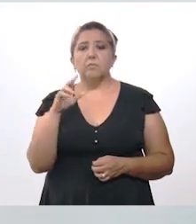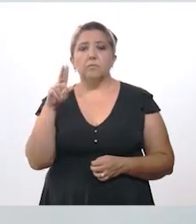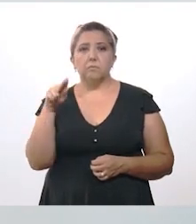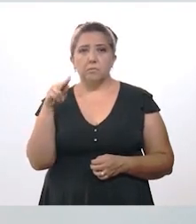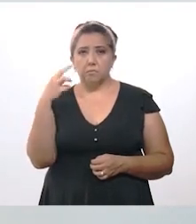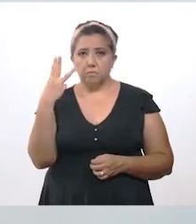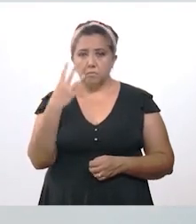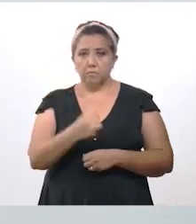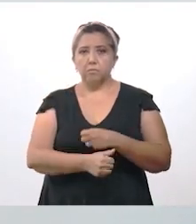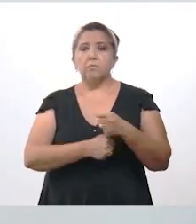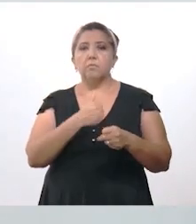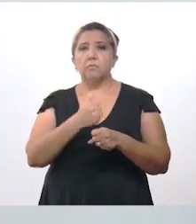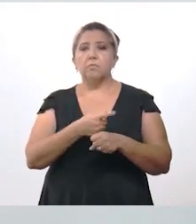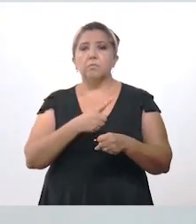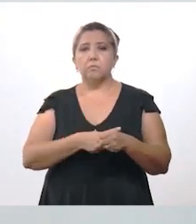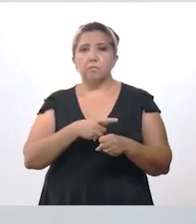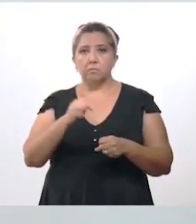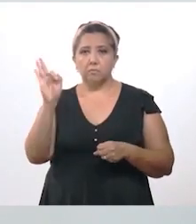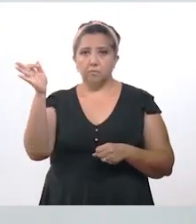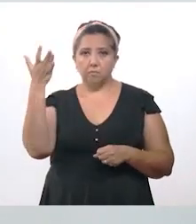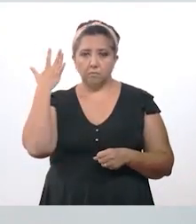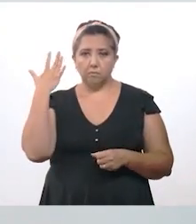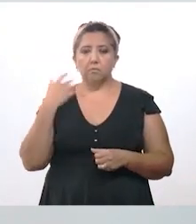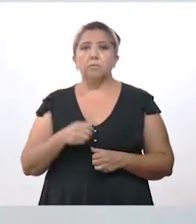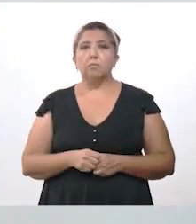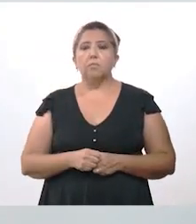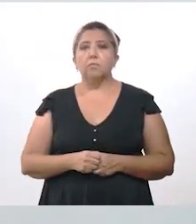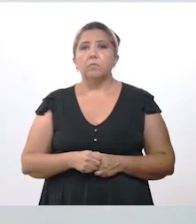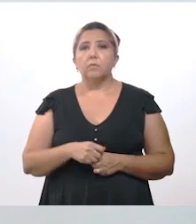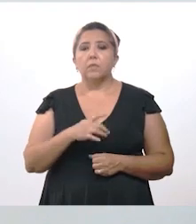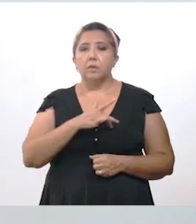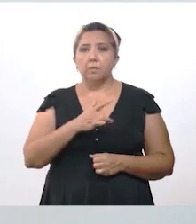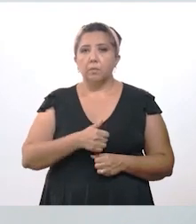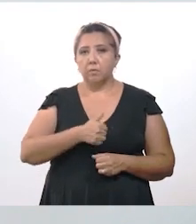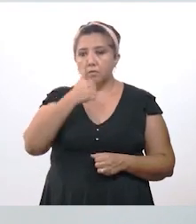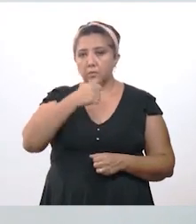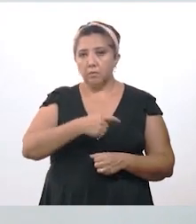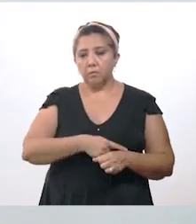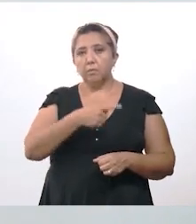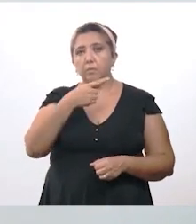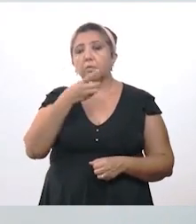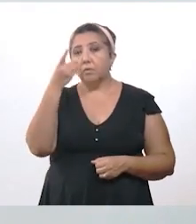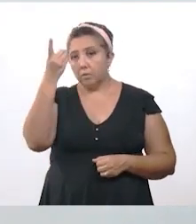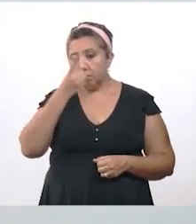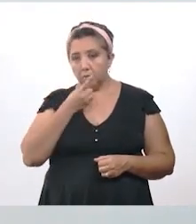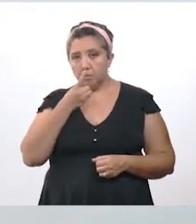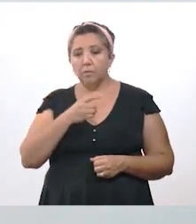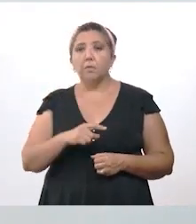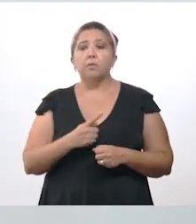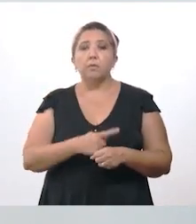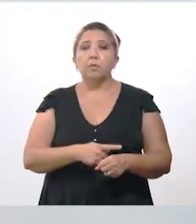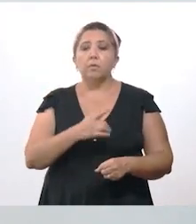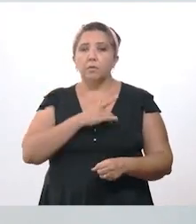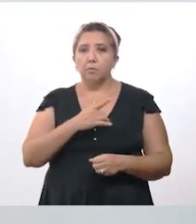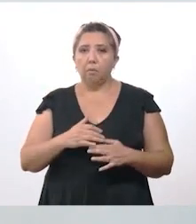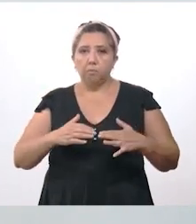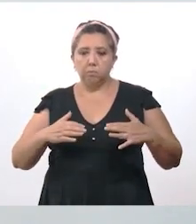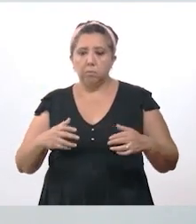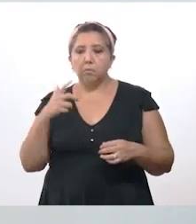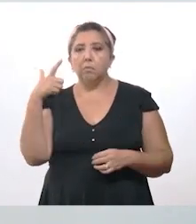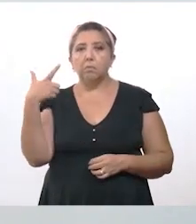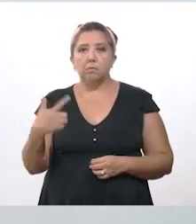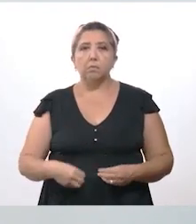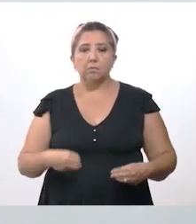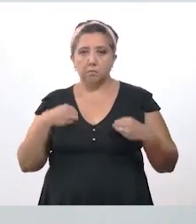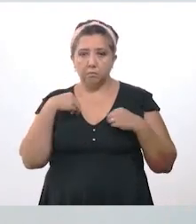a 83 años. Sus principales enfermedades fueron hipertensión arterial, diabetes, cardiopatía y obesidad.